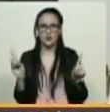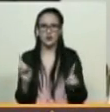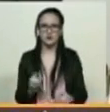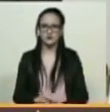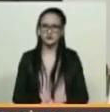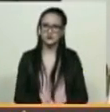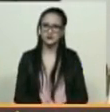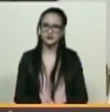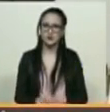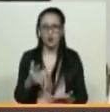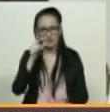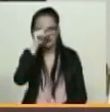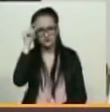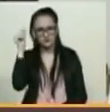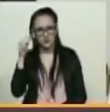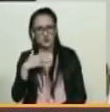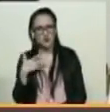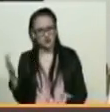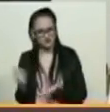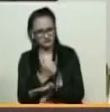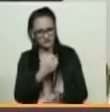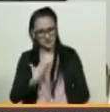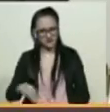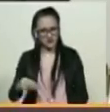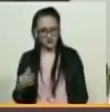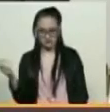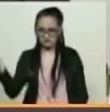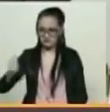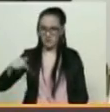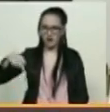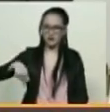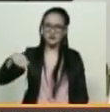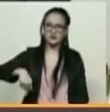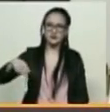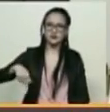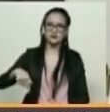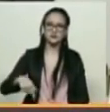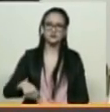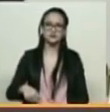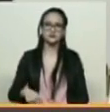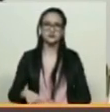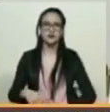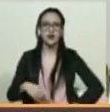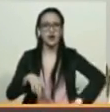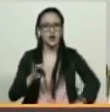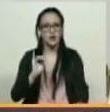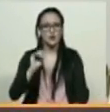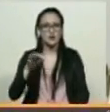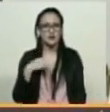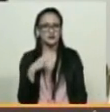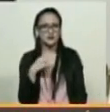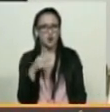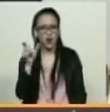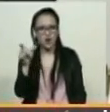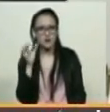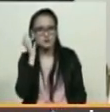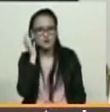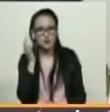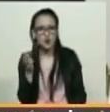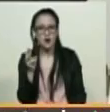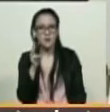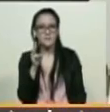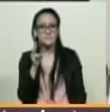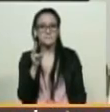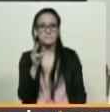Julio Borges? ¿Tú quieres dar un golpe de Estado? Vente para acá. Hay una señora que nadie puede dudar que es opositora. Se llama Patricia